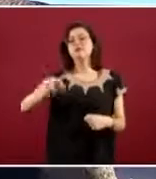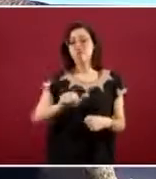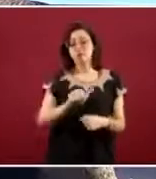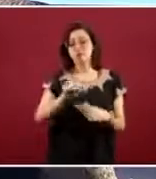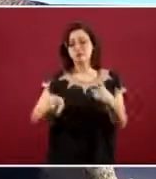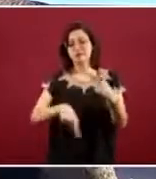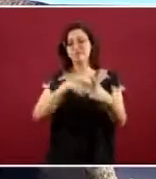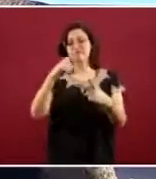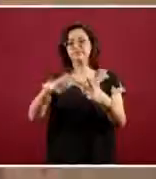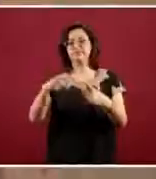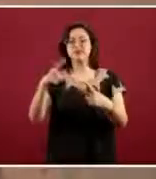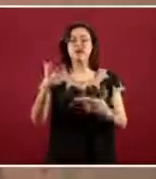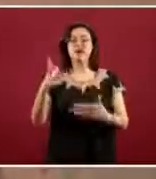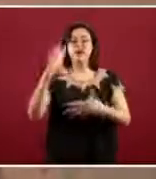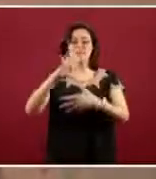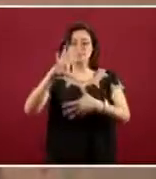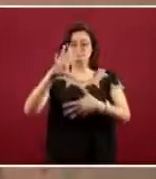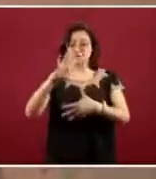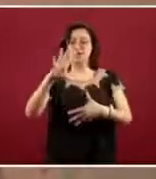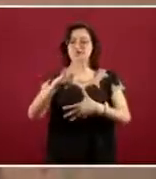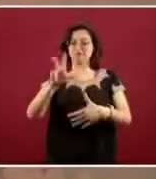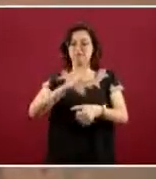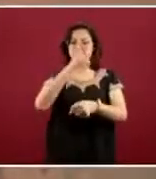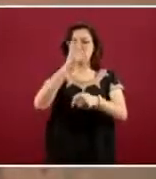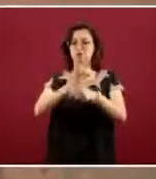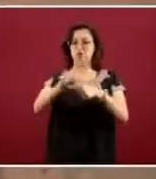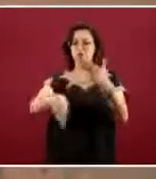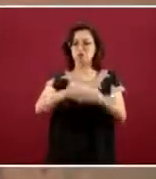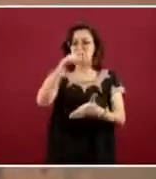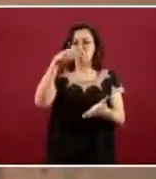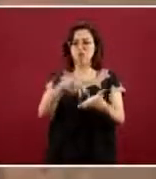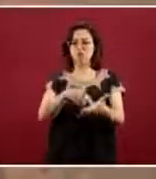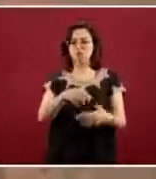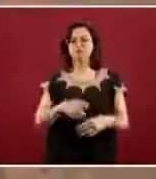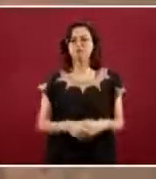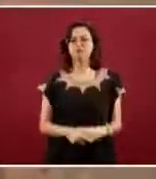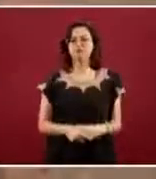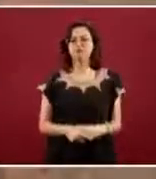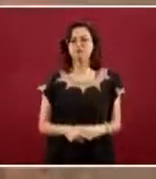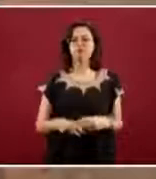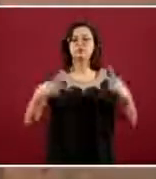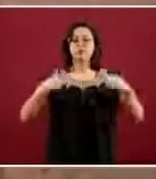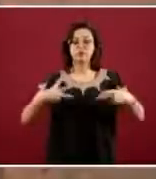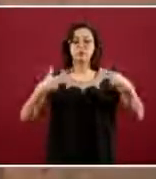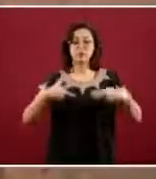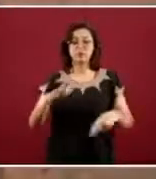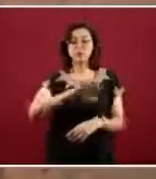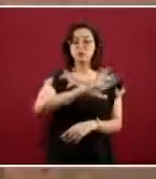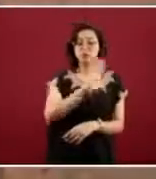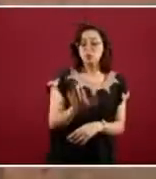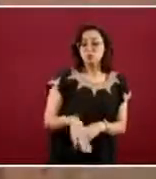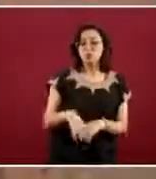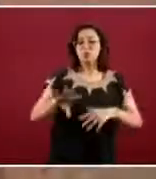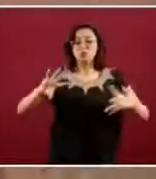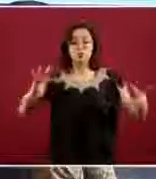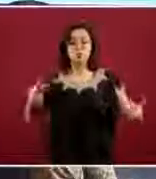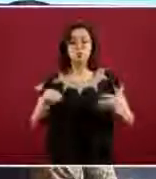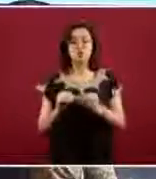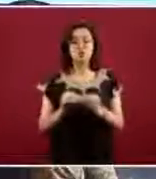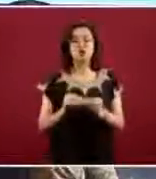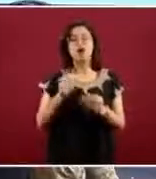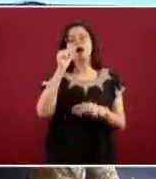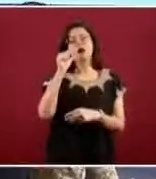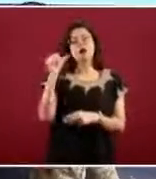la región de América, en la cual nos encontramos nosotros. La tasa de letalidad, también si recuerdan, el día de